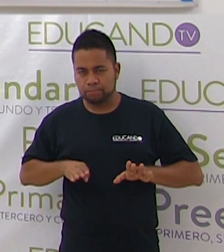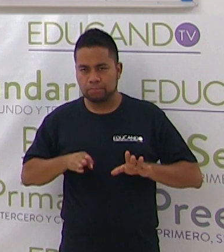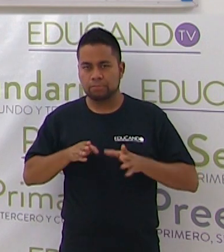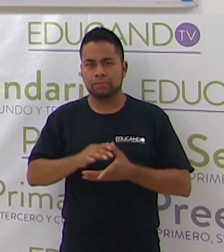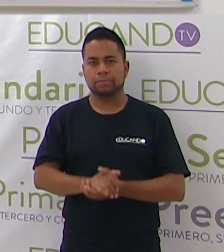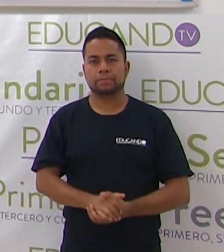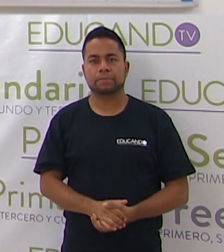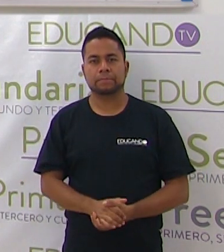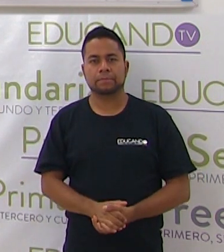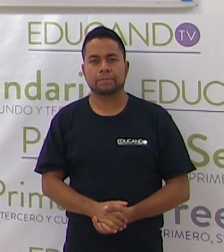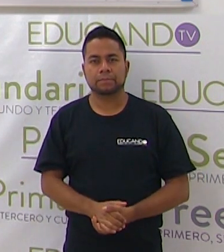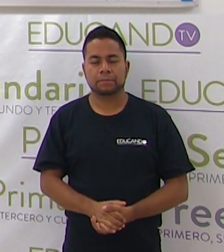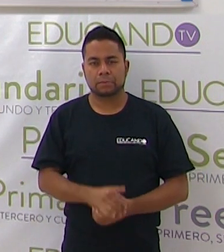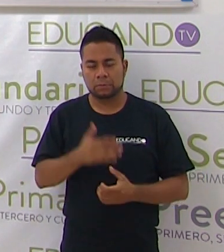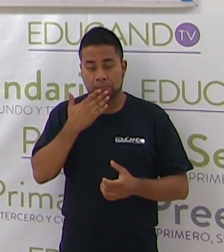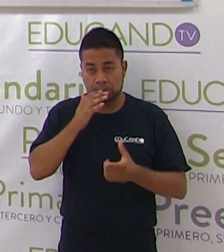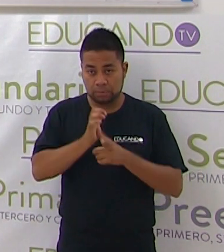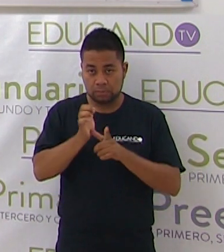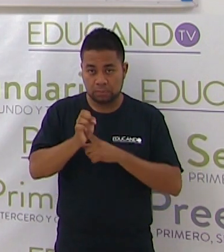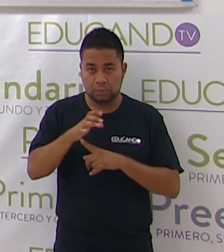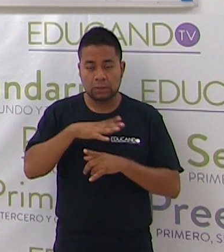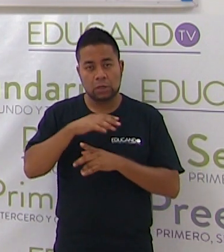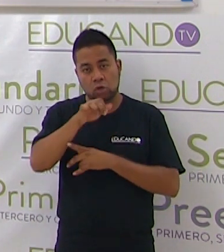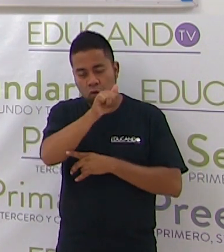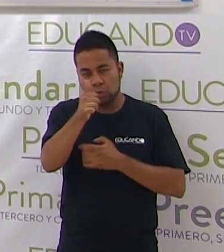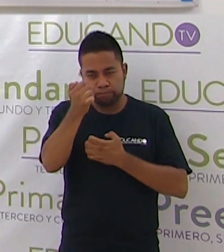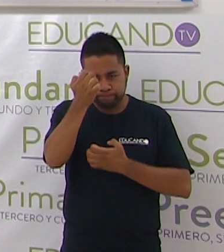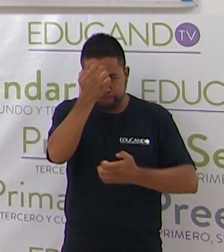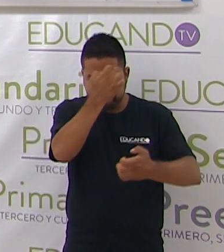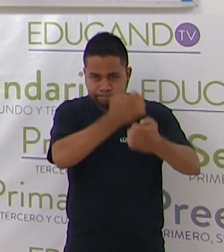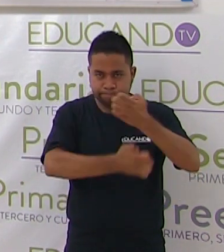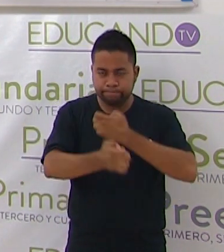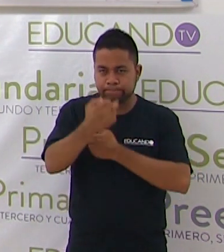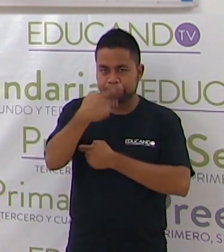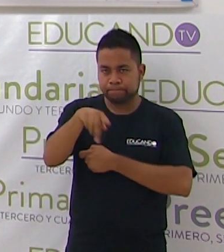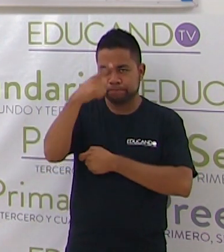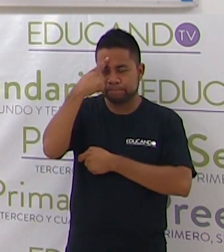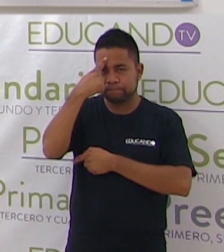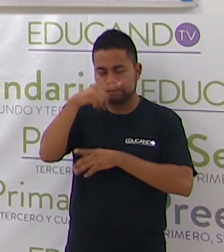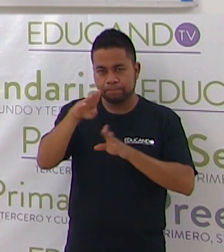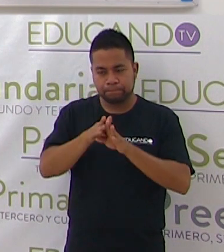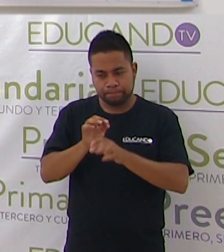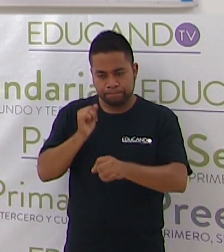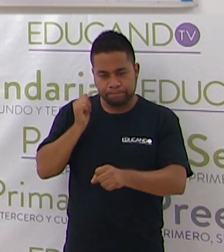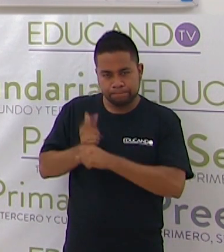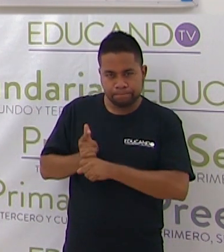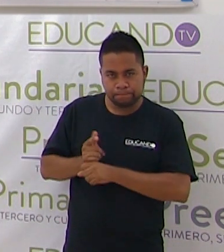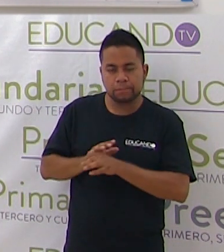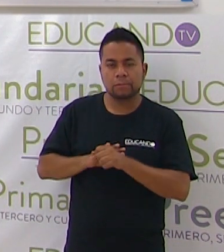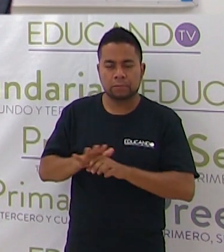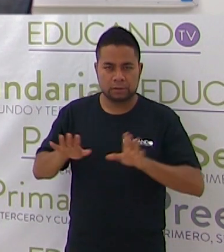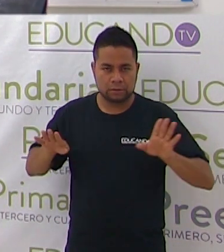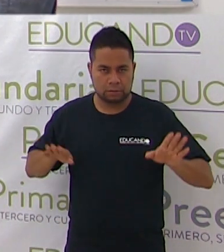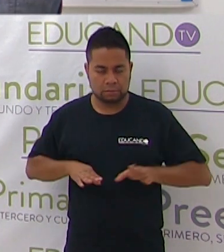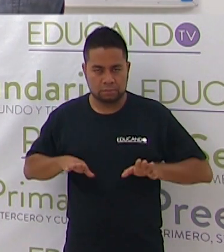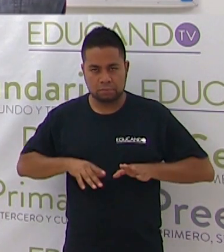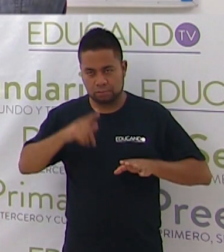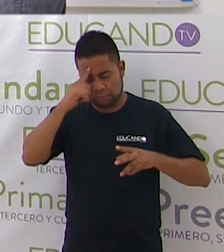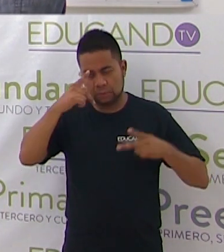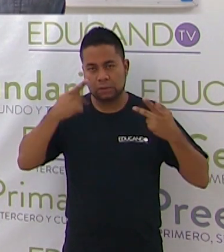Entonces, aquí hicimos otro análisis, pero para descubrir la